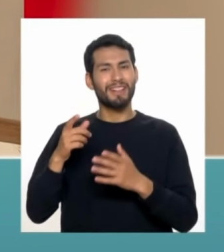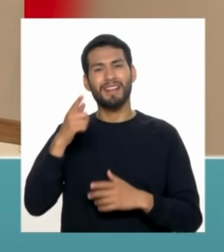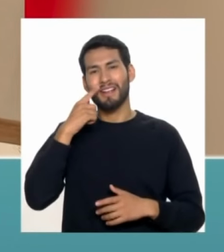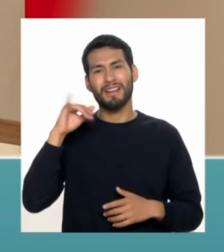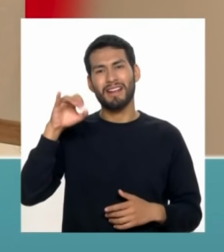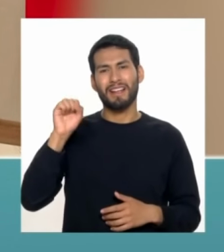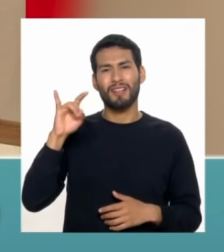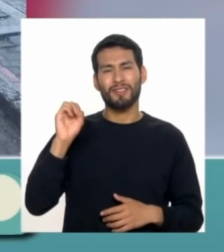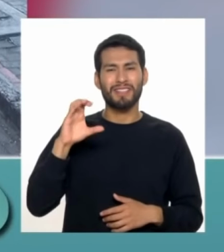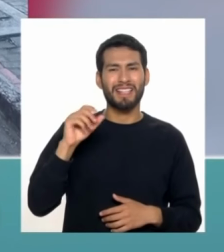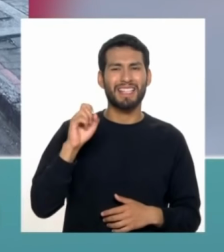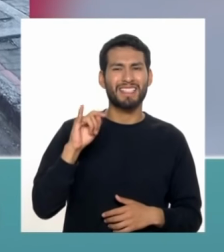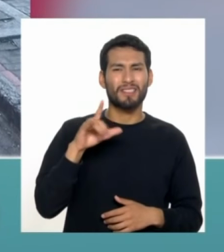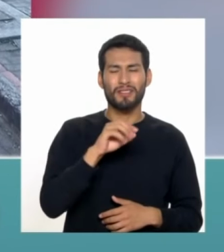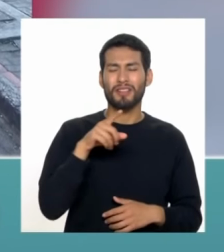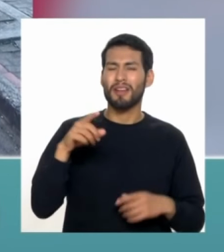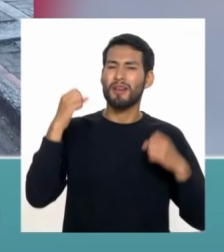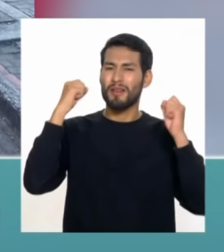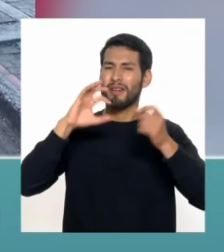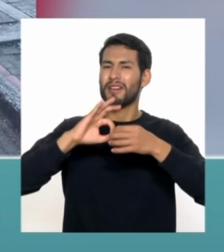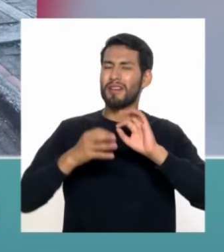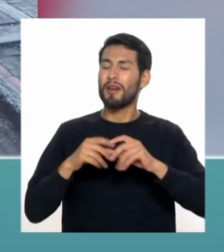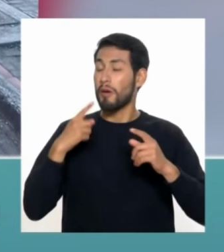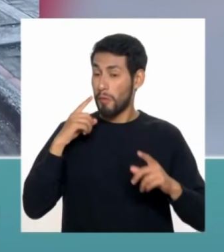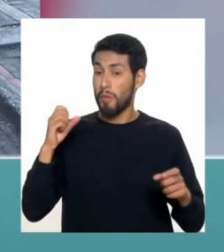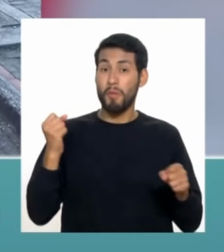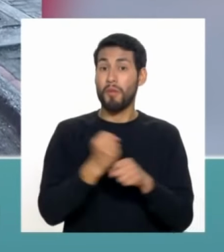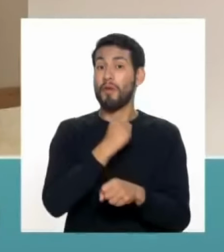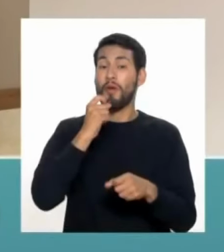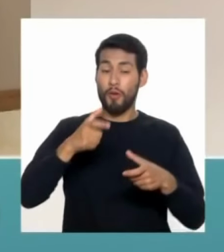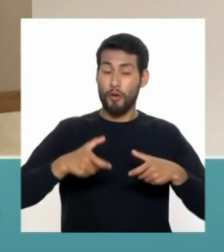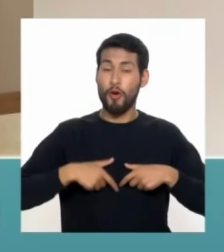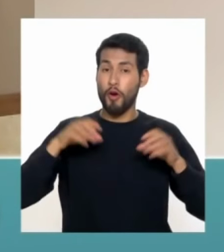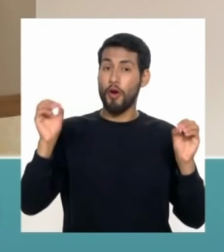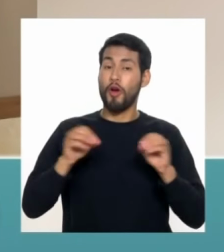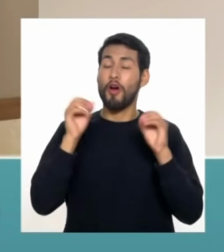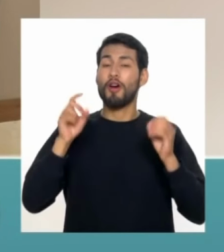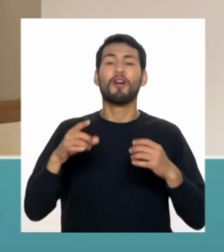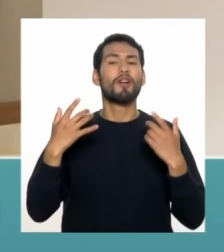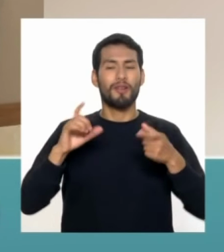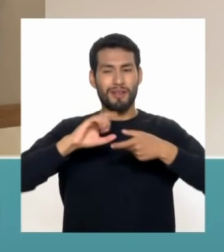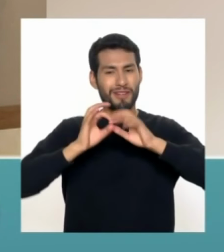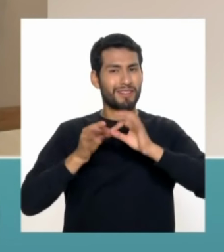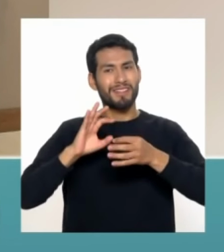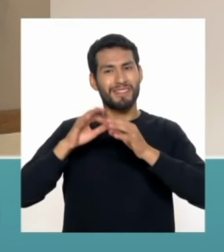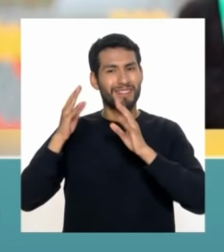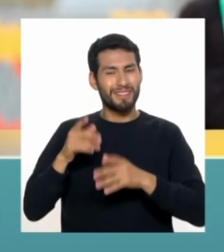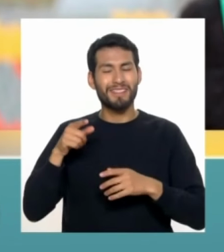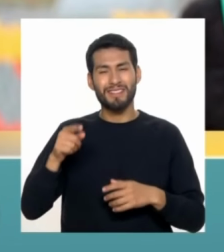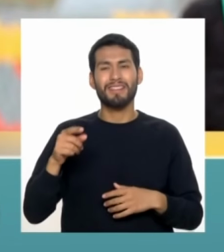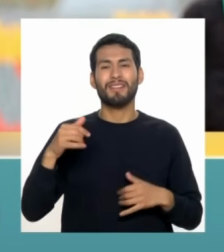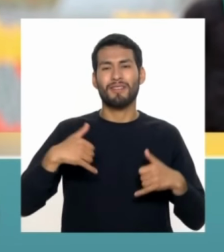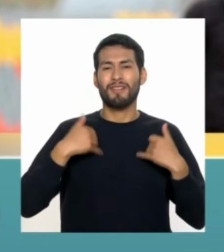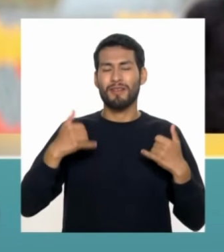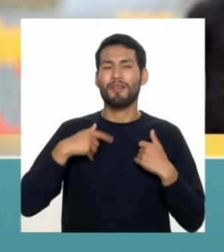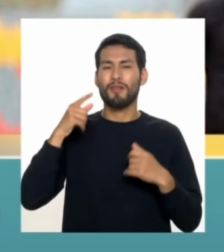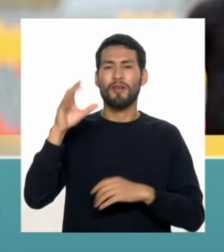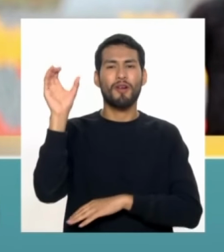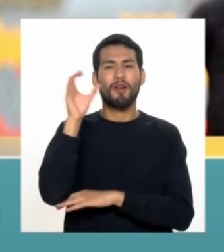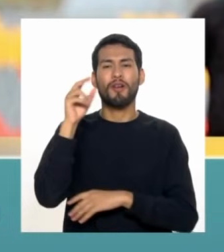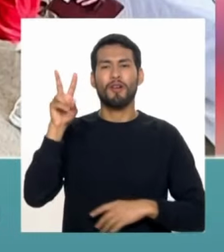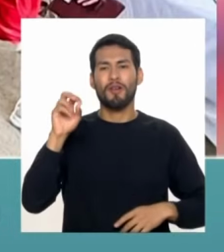Jesús Castillo, paradeportista que logró medalla de oro en los Juegos Parapanamericanos Juveniles de Bogotá en